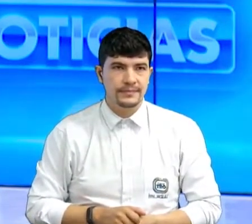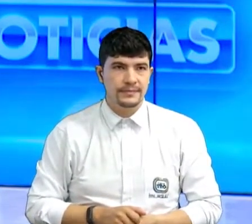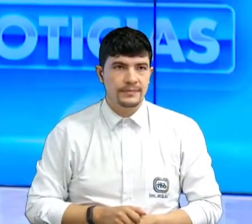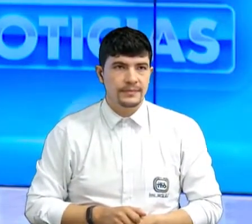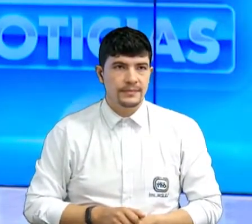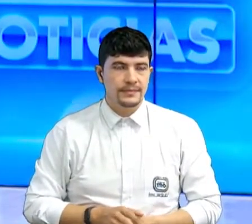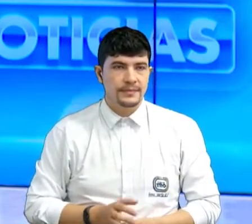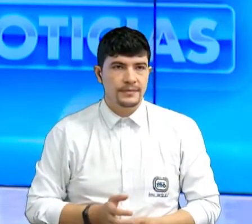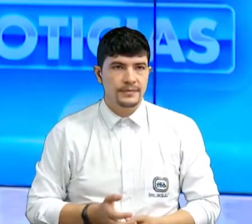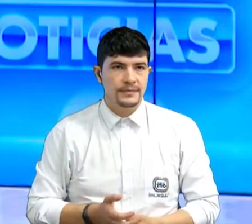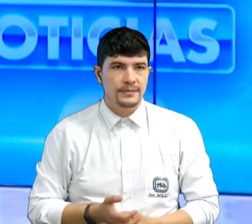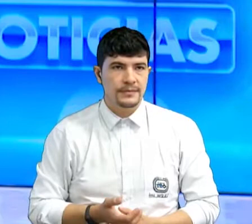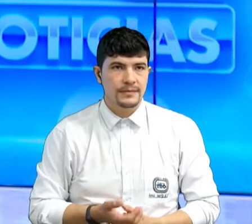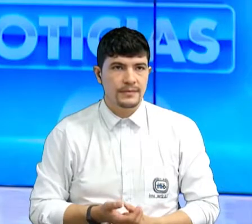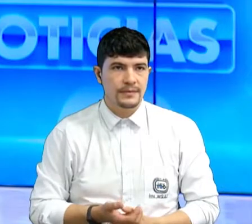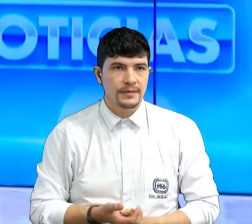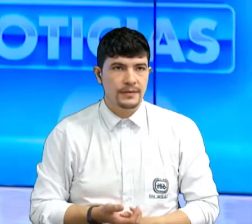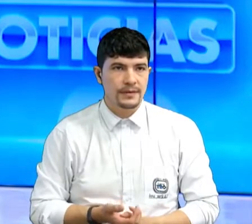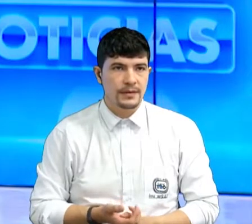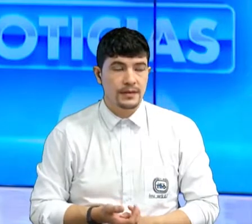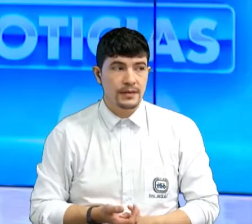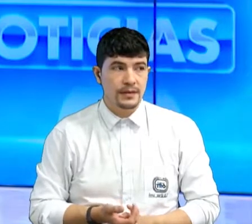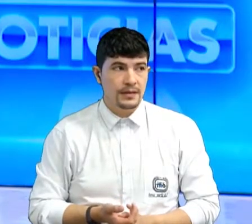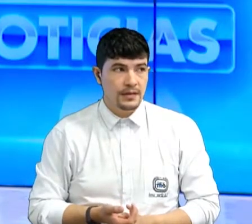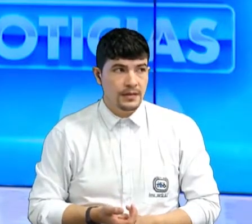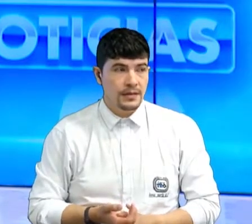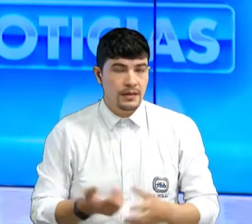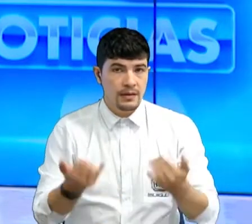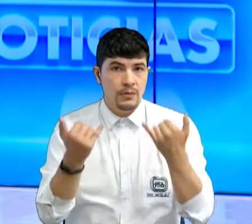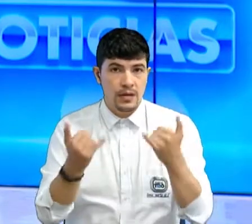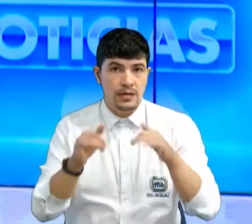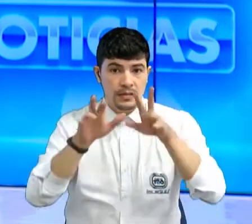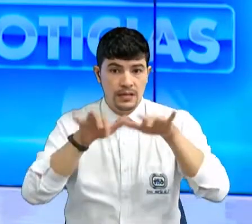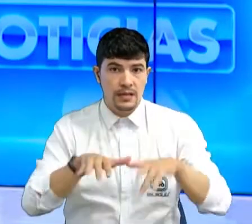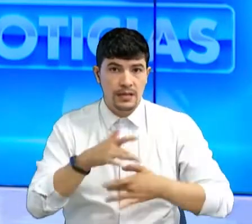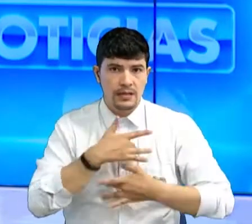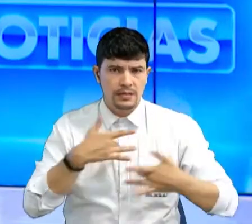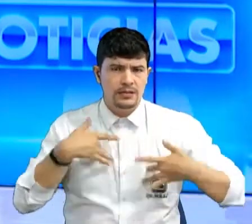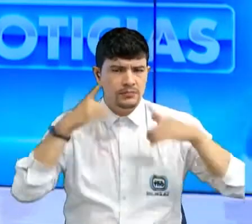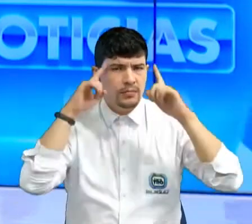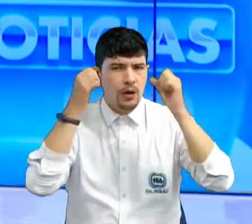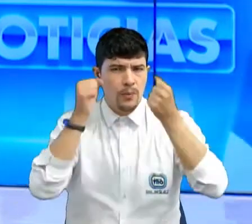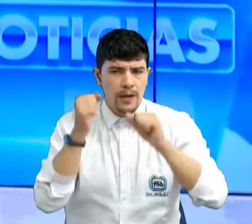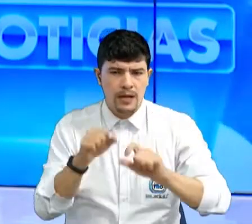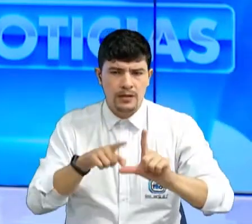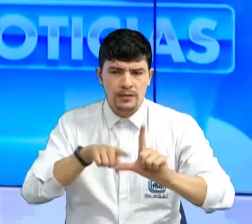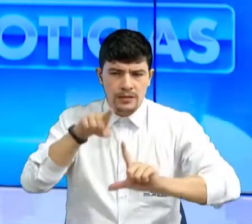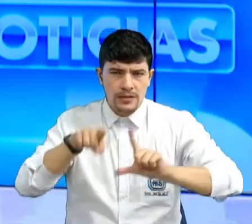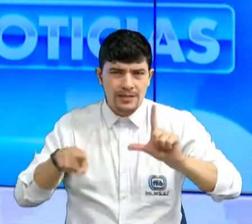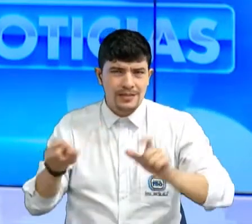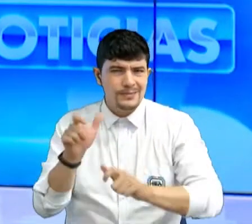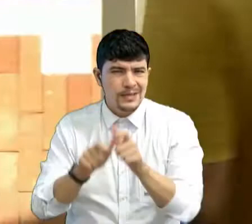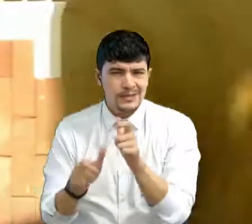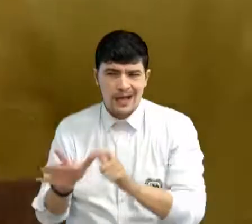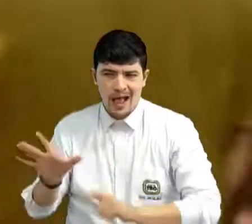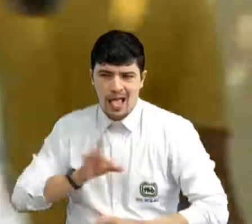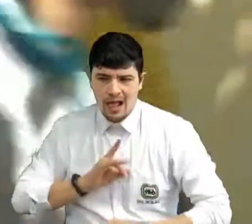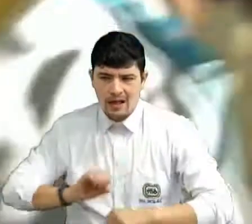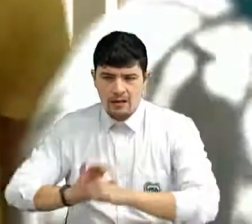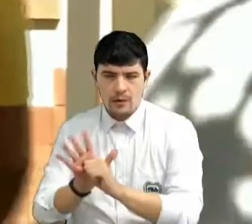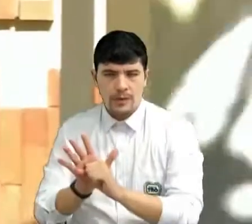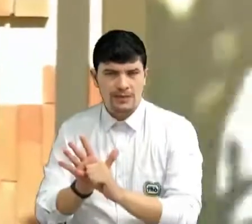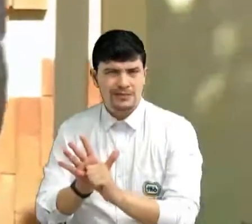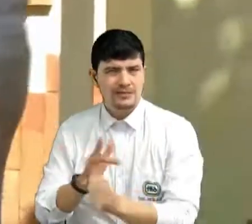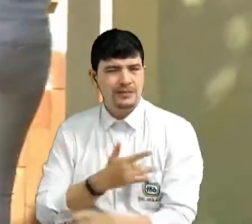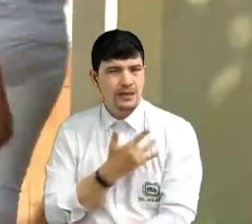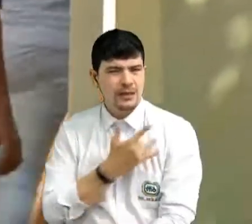un posible contagio de COVID-19. Según el director del Hospital San Camilo, los casos se duplicaron. Por